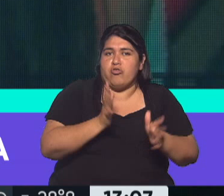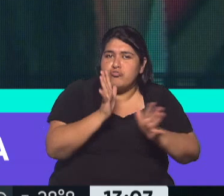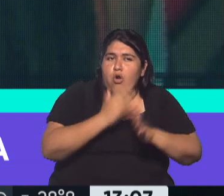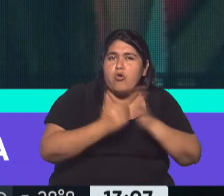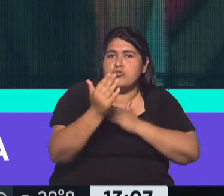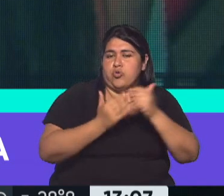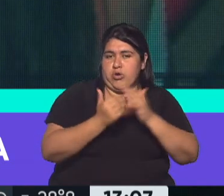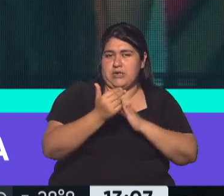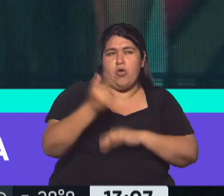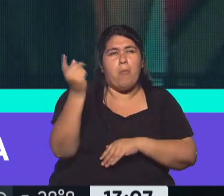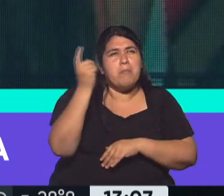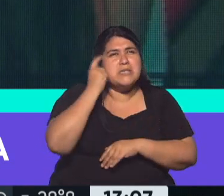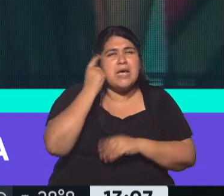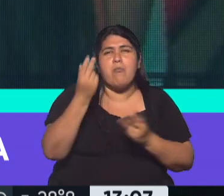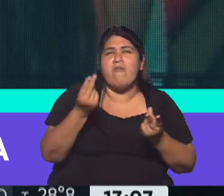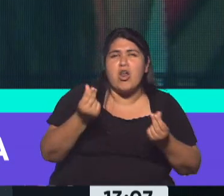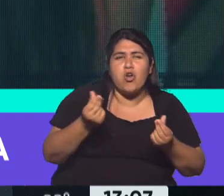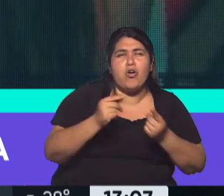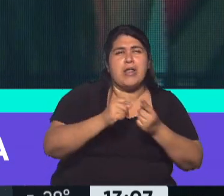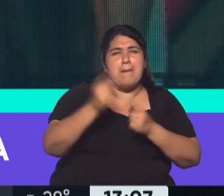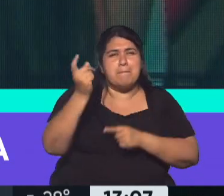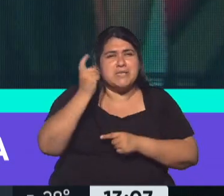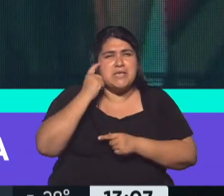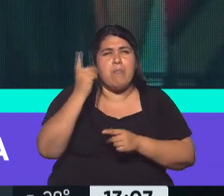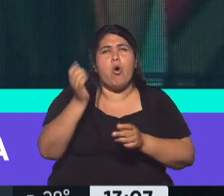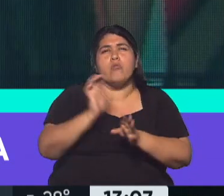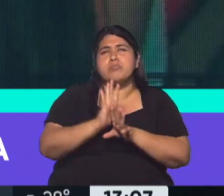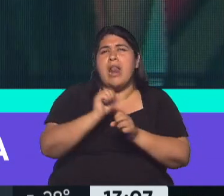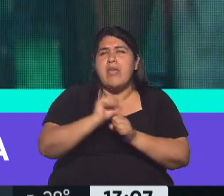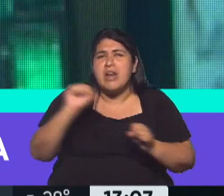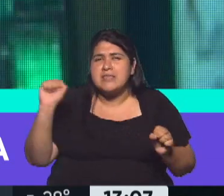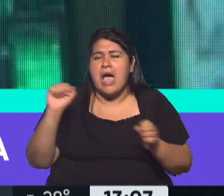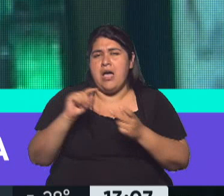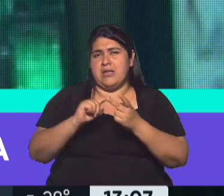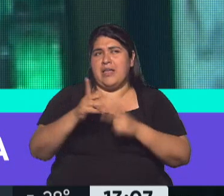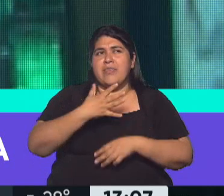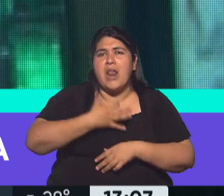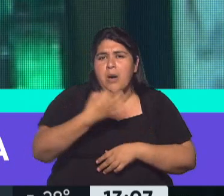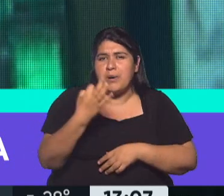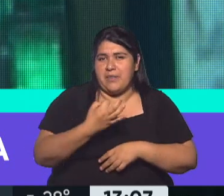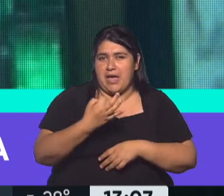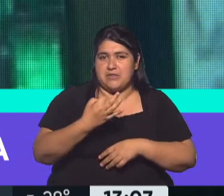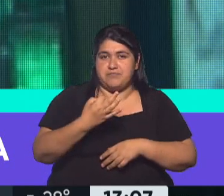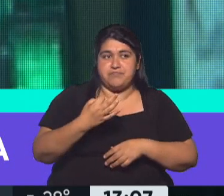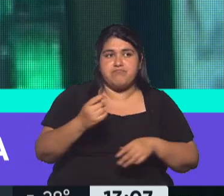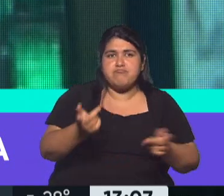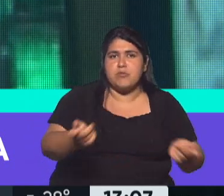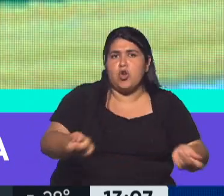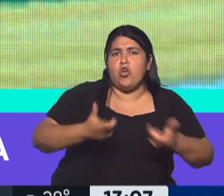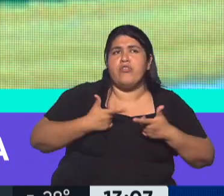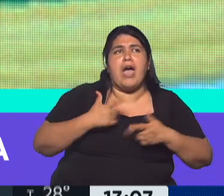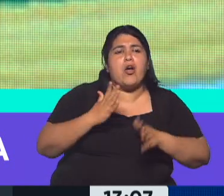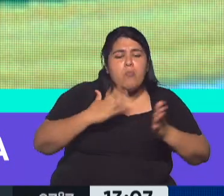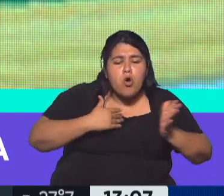pensar sobre los valores de la dignidad, de la libertad, de la verdad. Digamos, determina nuestras conductas, ¿no? Sí, de La los, entre ética.